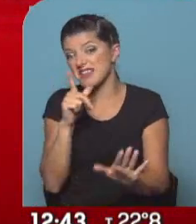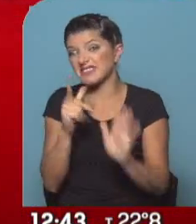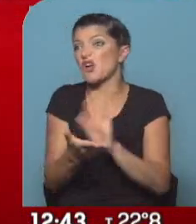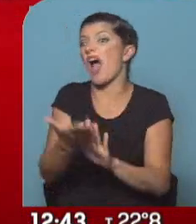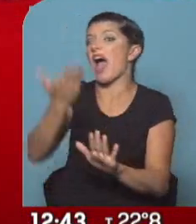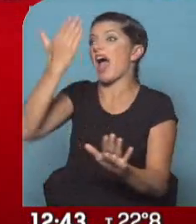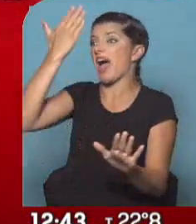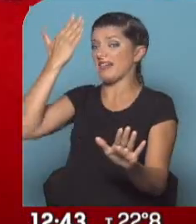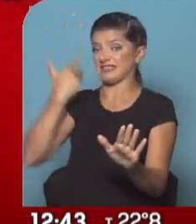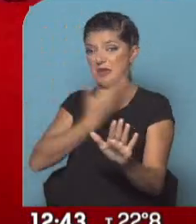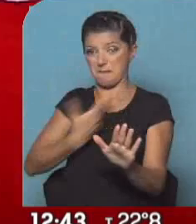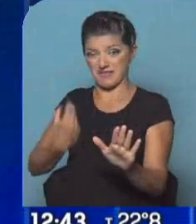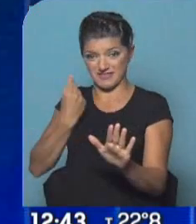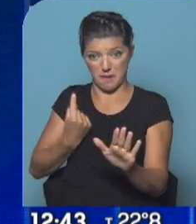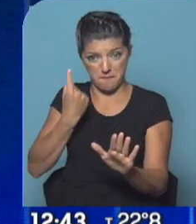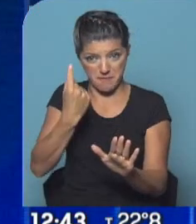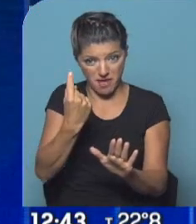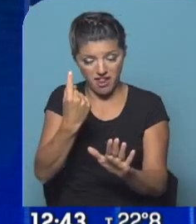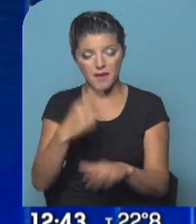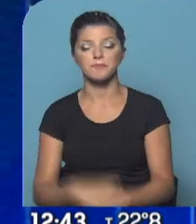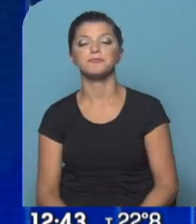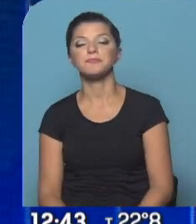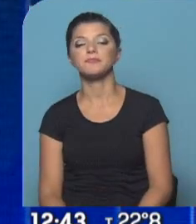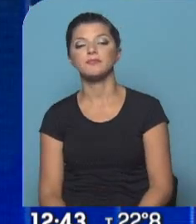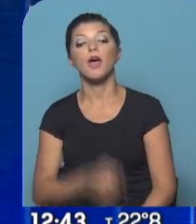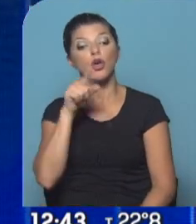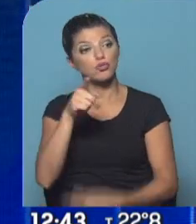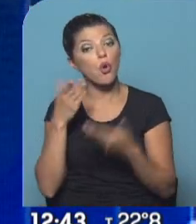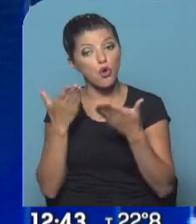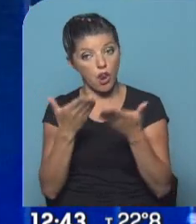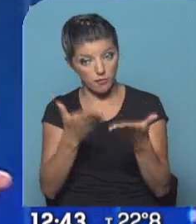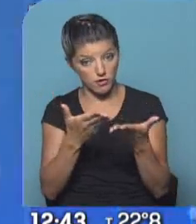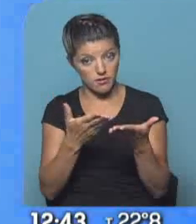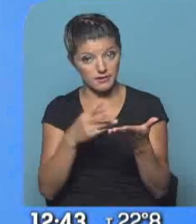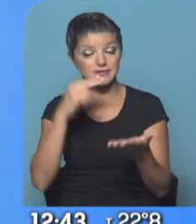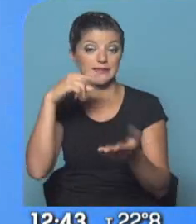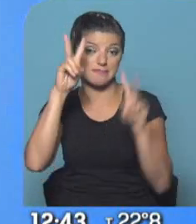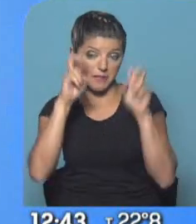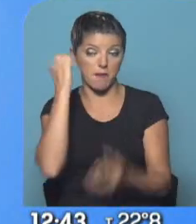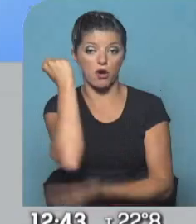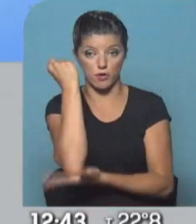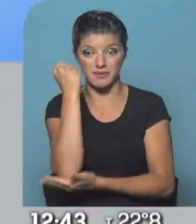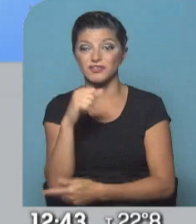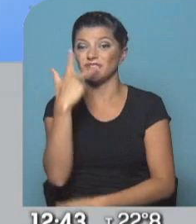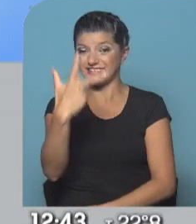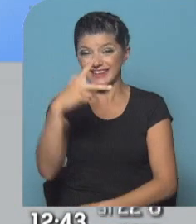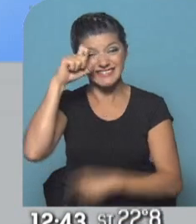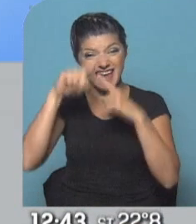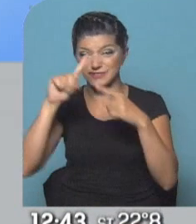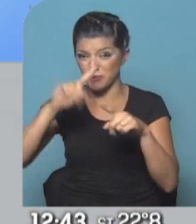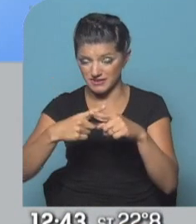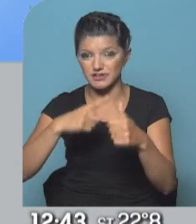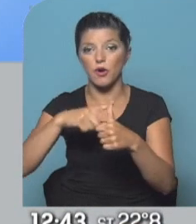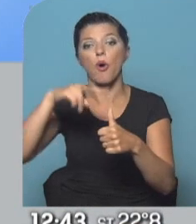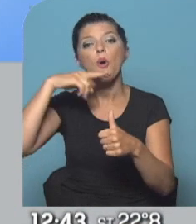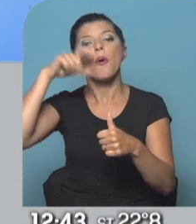ejercicio de la presidencia. De hecho, sus principales colaboradores en materia económica son 3 exfuncionarios, es decir, Rodrigo Vergara,